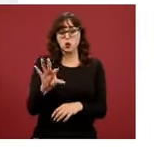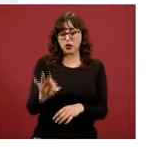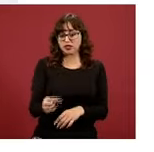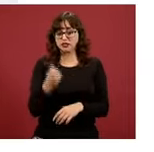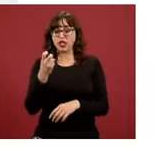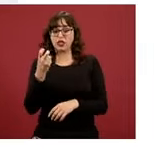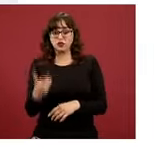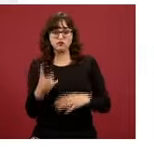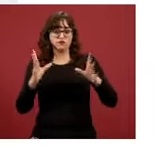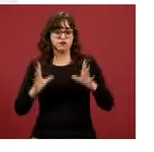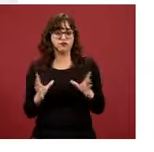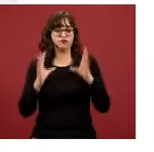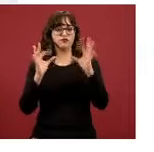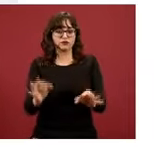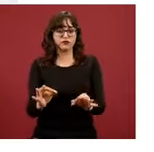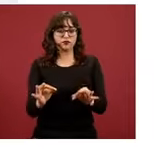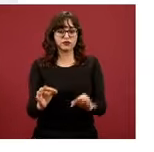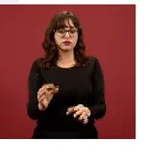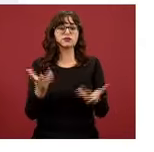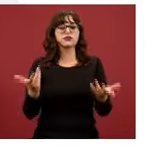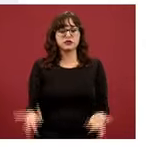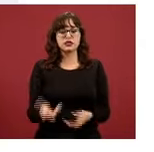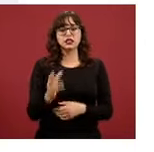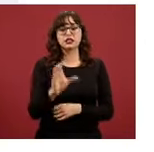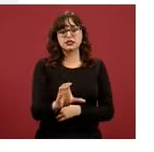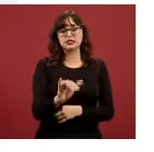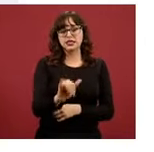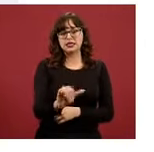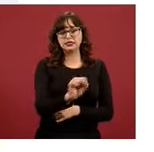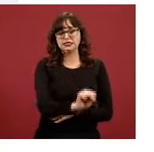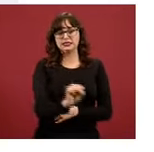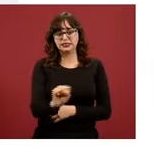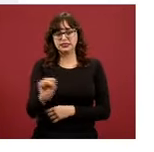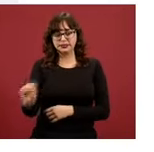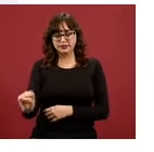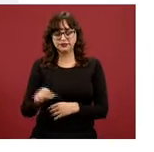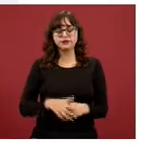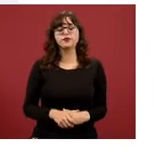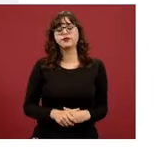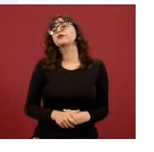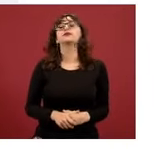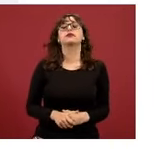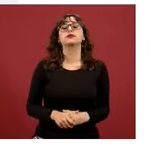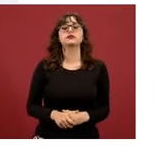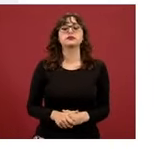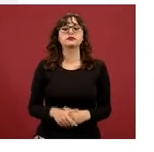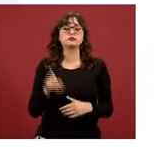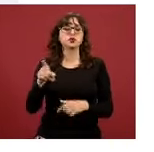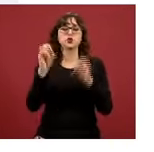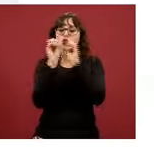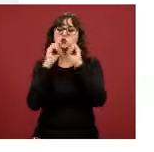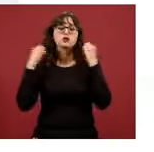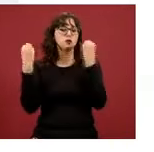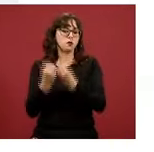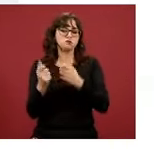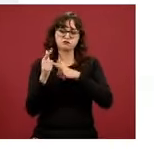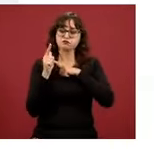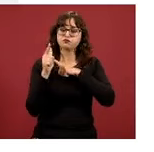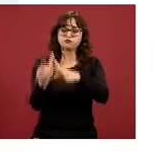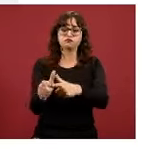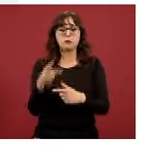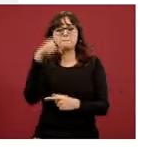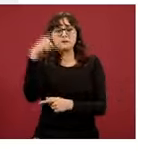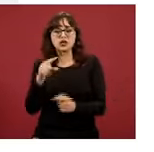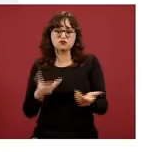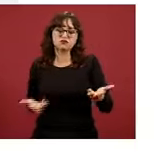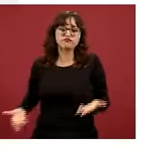esta conferencia, la Conferencia Interamericana de Seguridad Social, como un organismo permanente de colaboración.